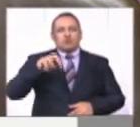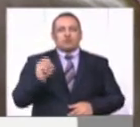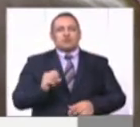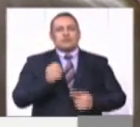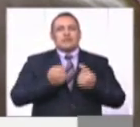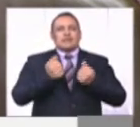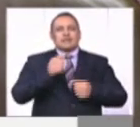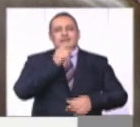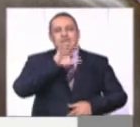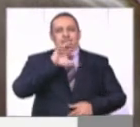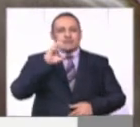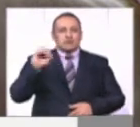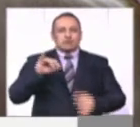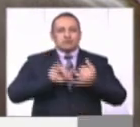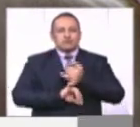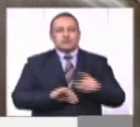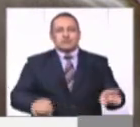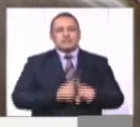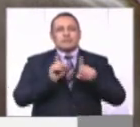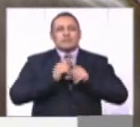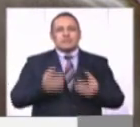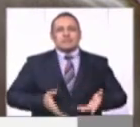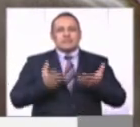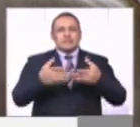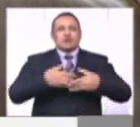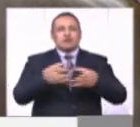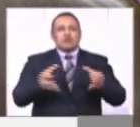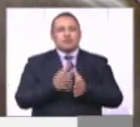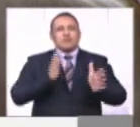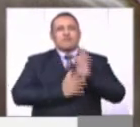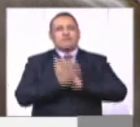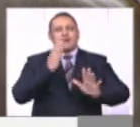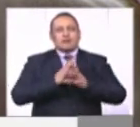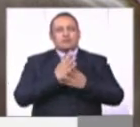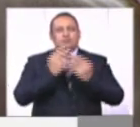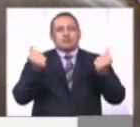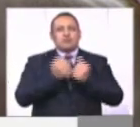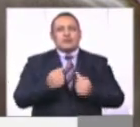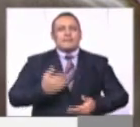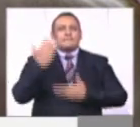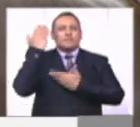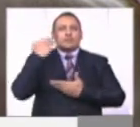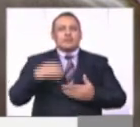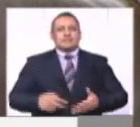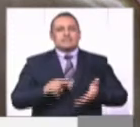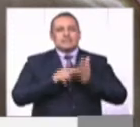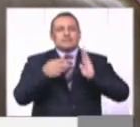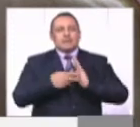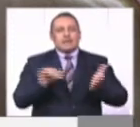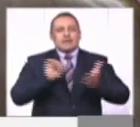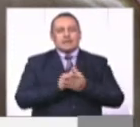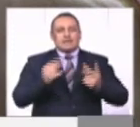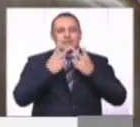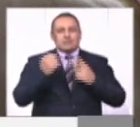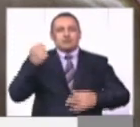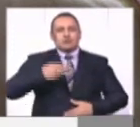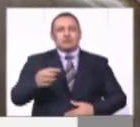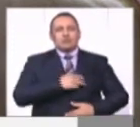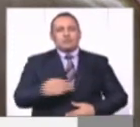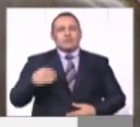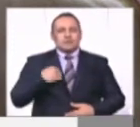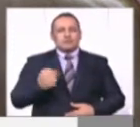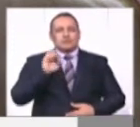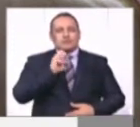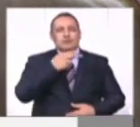mensuales fue entregado a damnificado fantasmas en piura es decir su viceministro Hernán